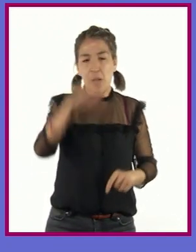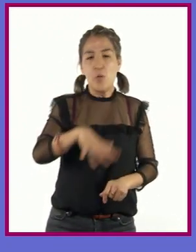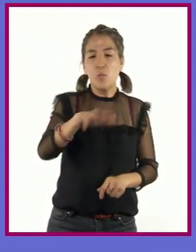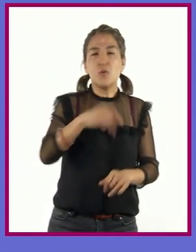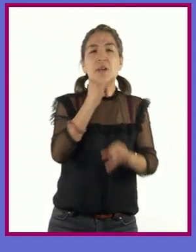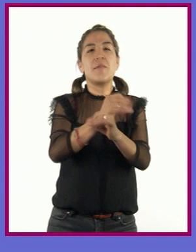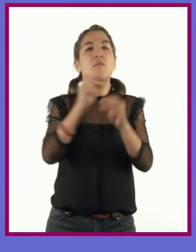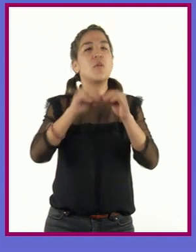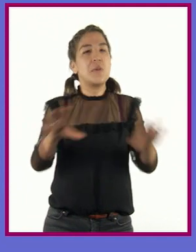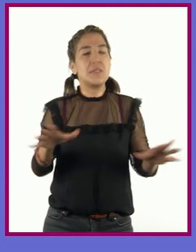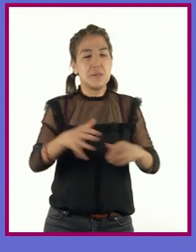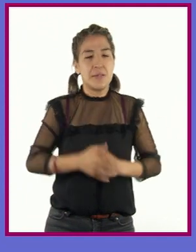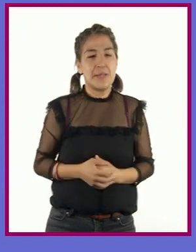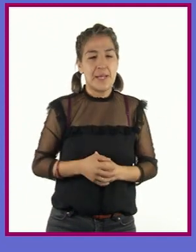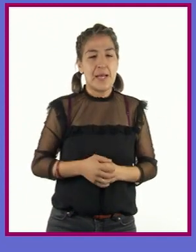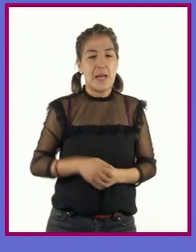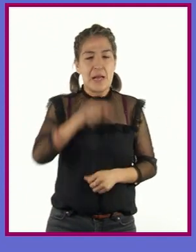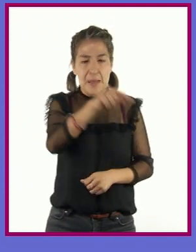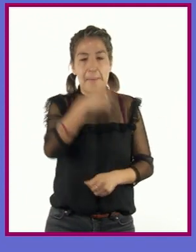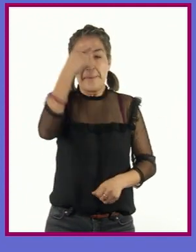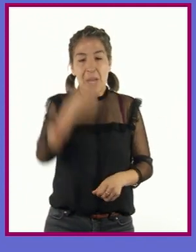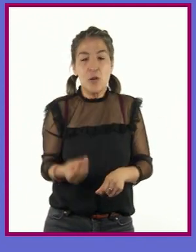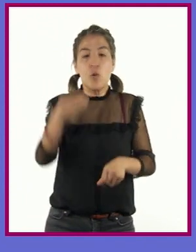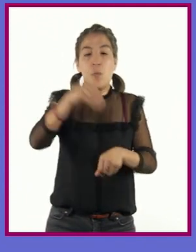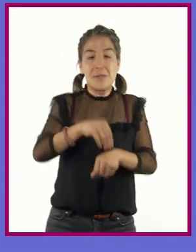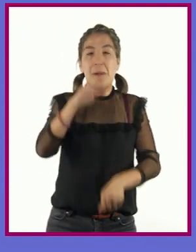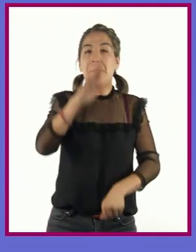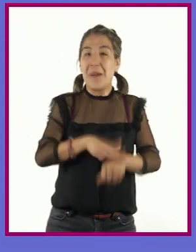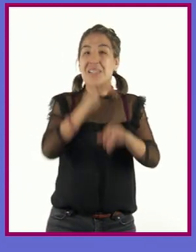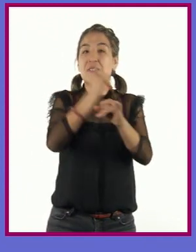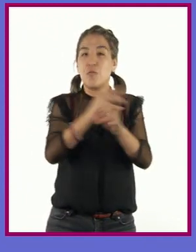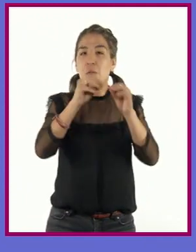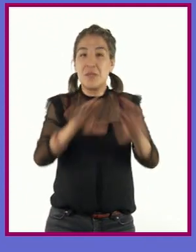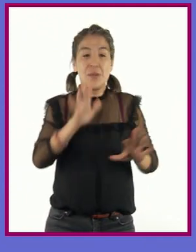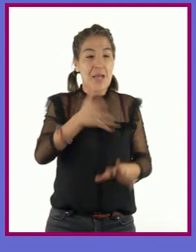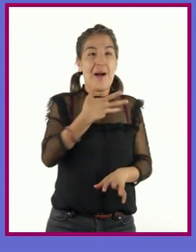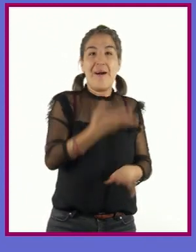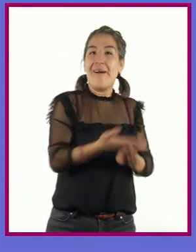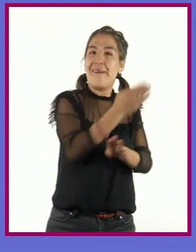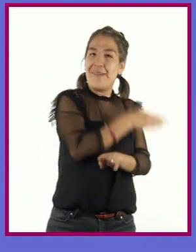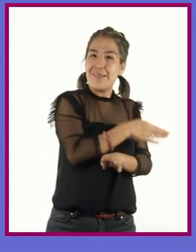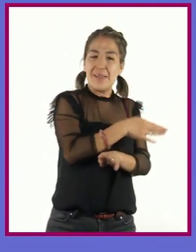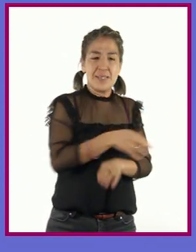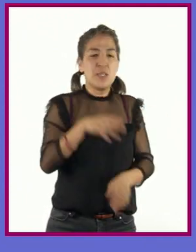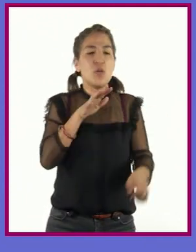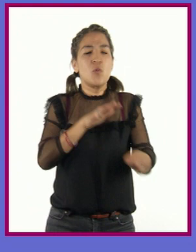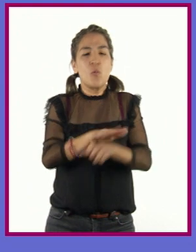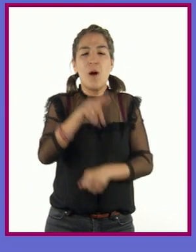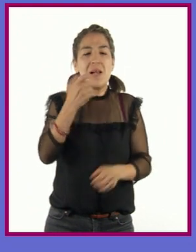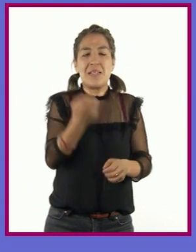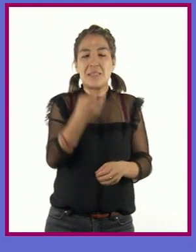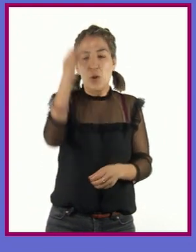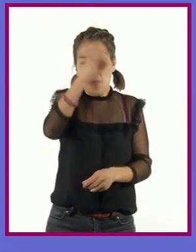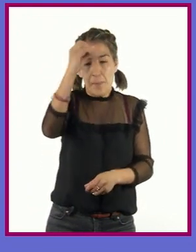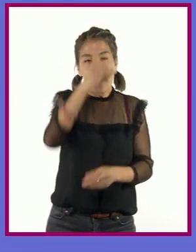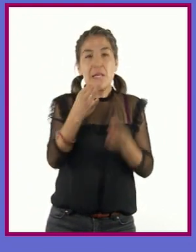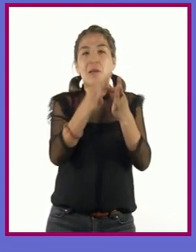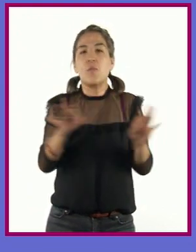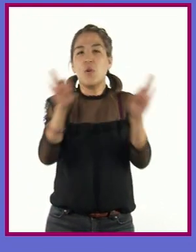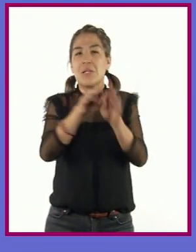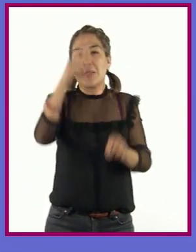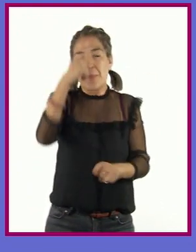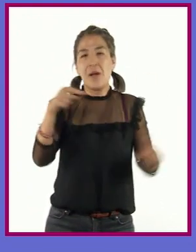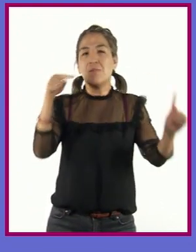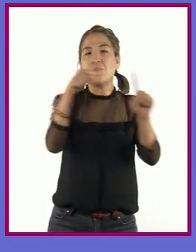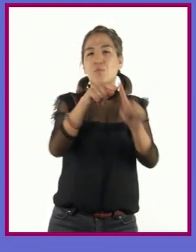de información? ¿Es para complementar información que ya se tiene? ¿Cuál es el punto de vista para enfocar la búsqueda